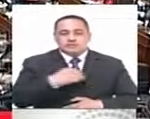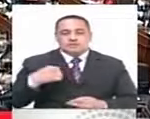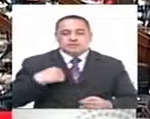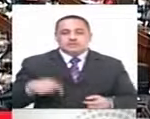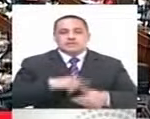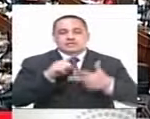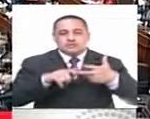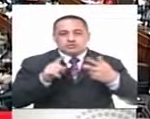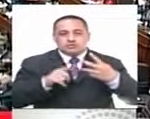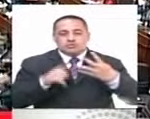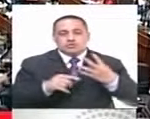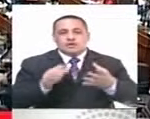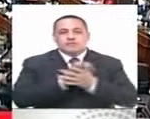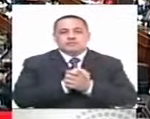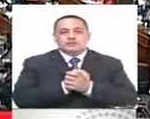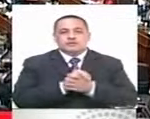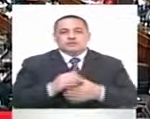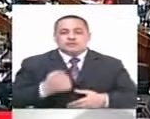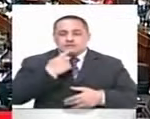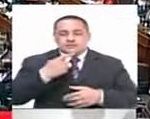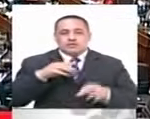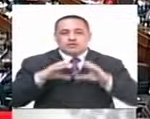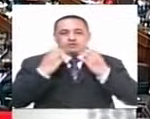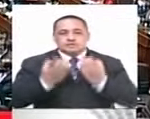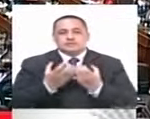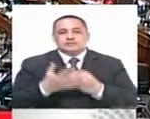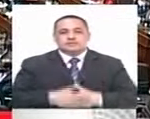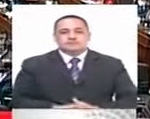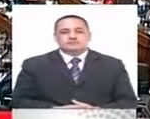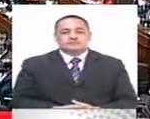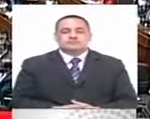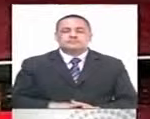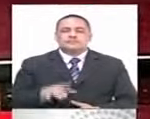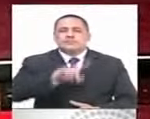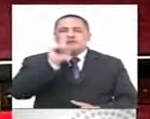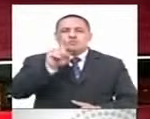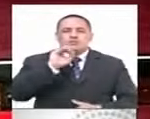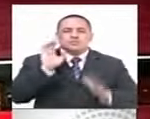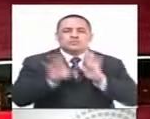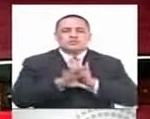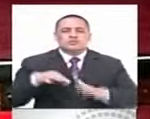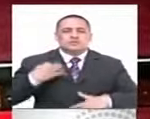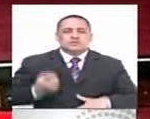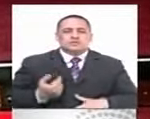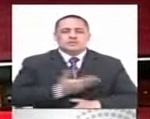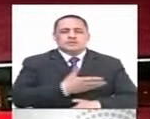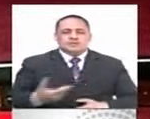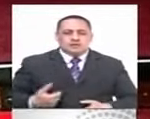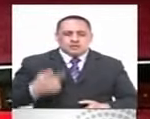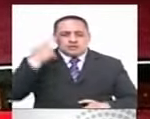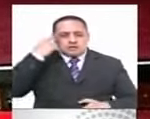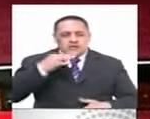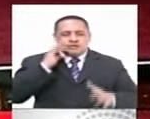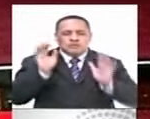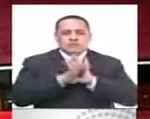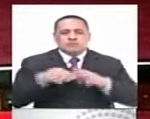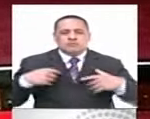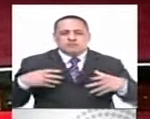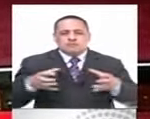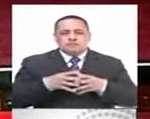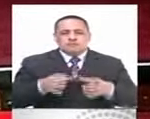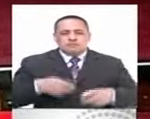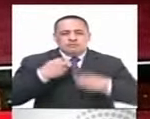gabinete y a nuestros colegas congresistas. Señora presidenta, creemos en Avanza País que uno de los problemas